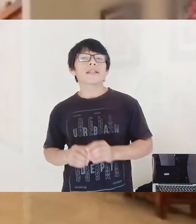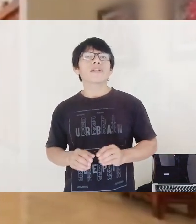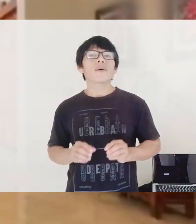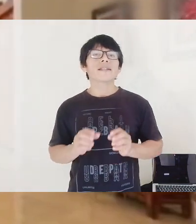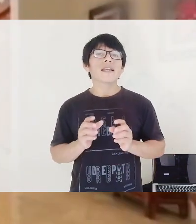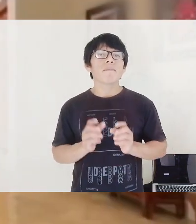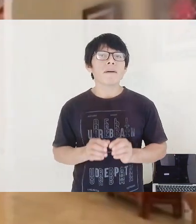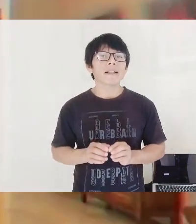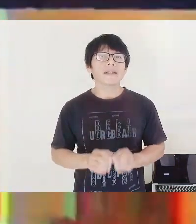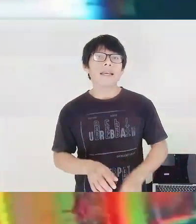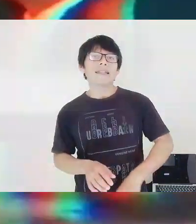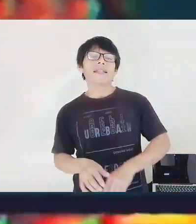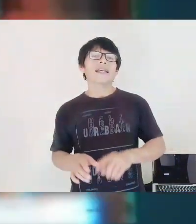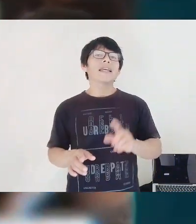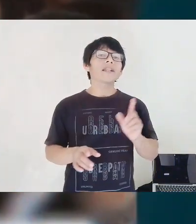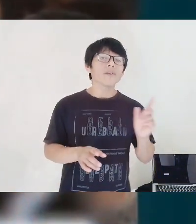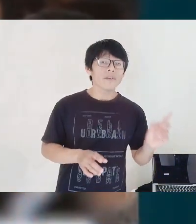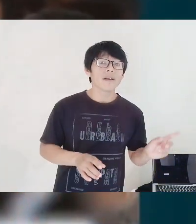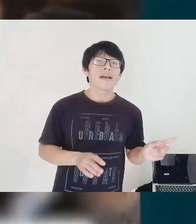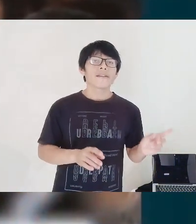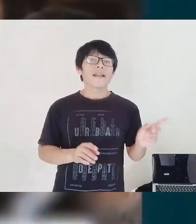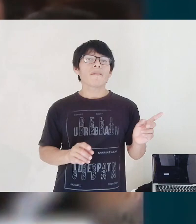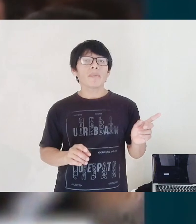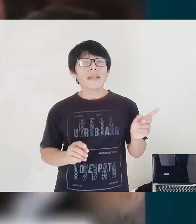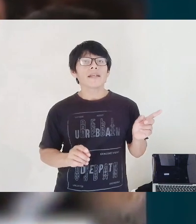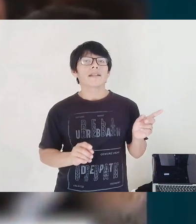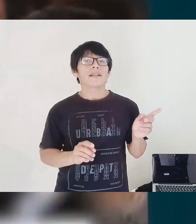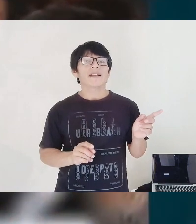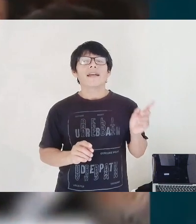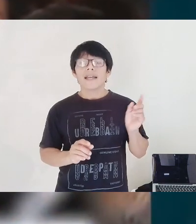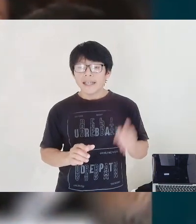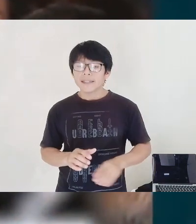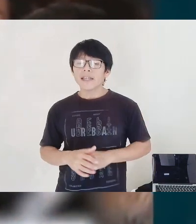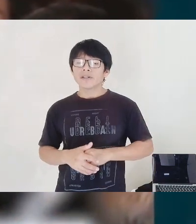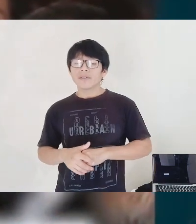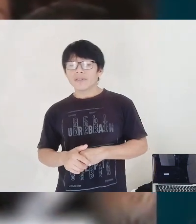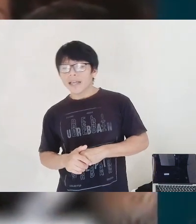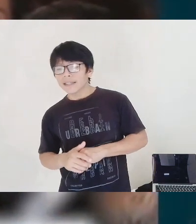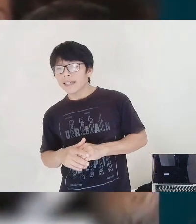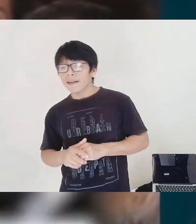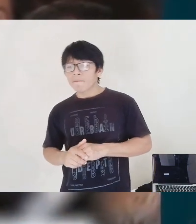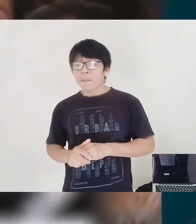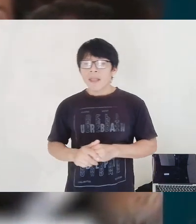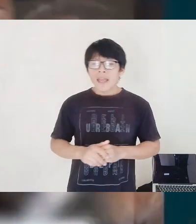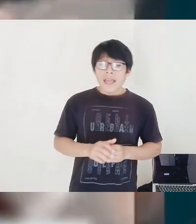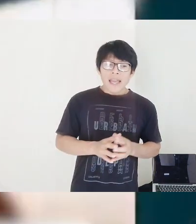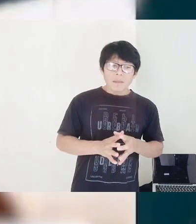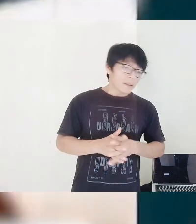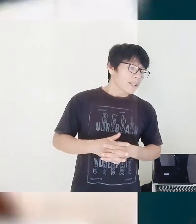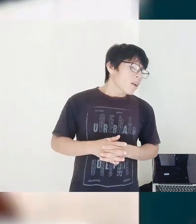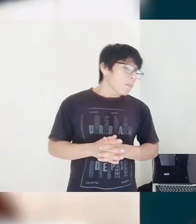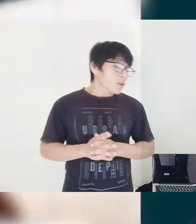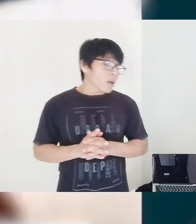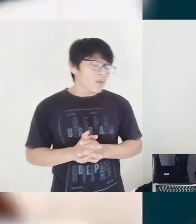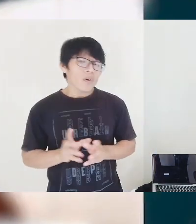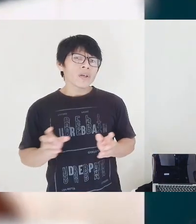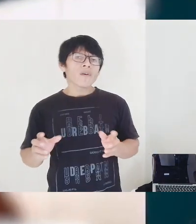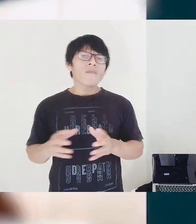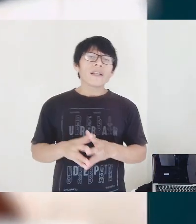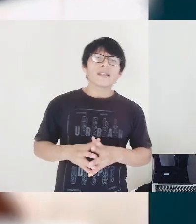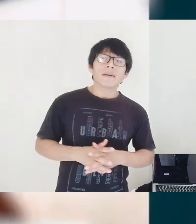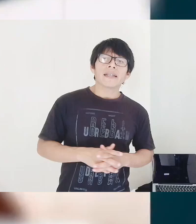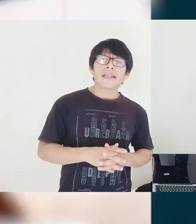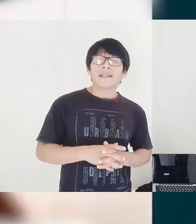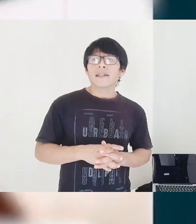como partido es el PAN, y ahí seguido del PRI. En serio, señores, así que el presidente López Obrador, hoy